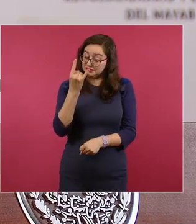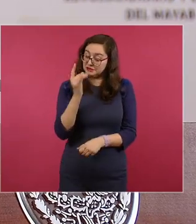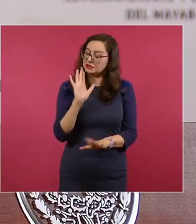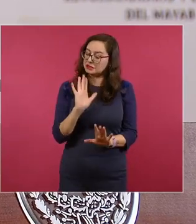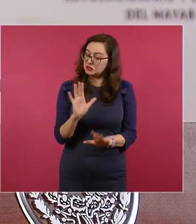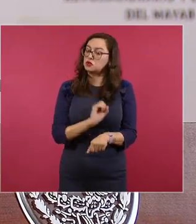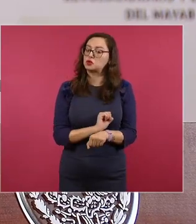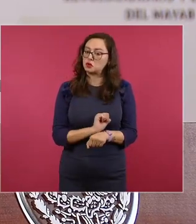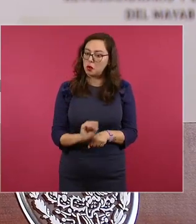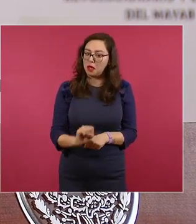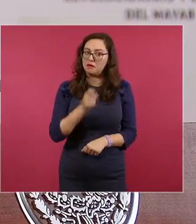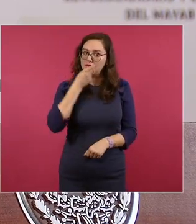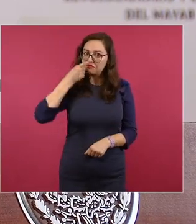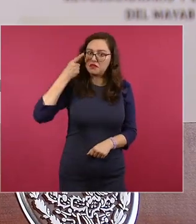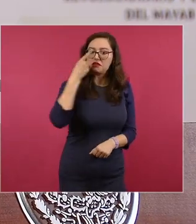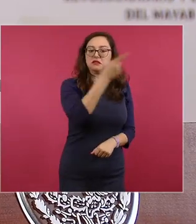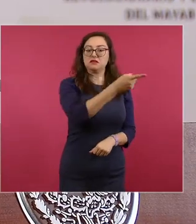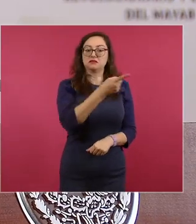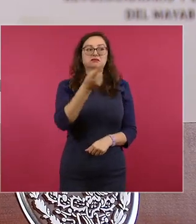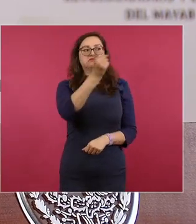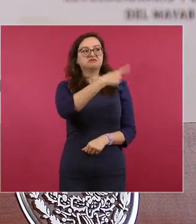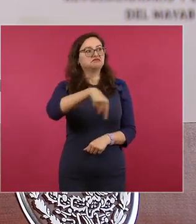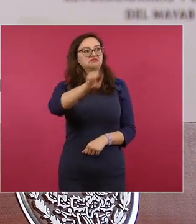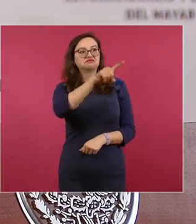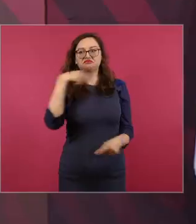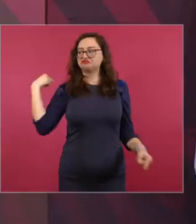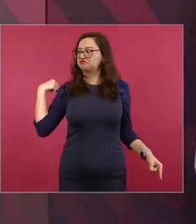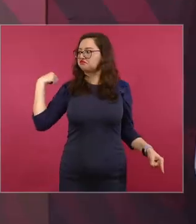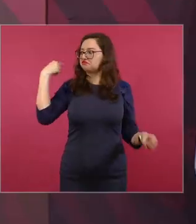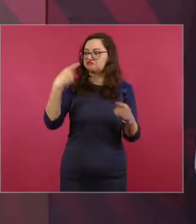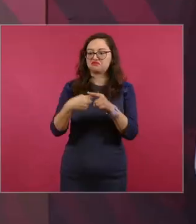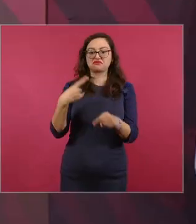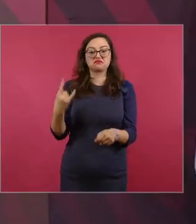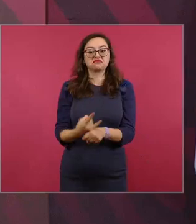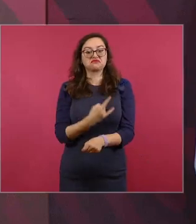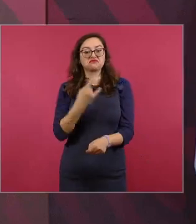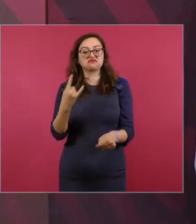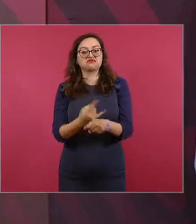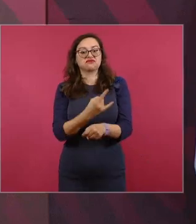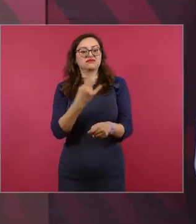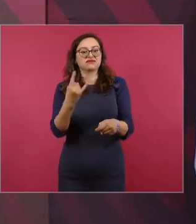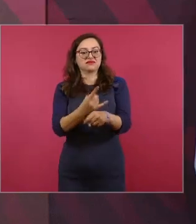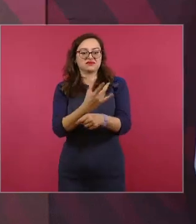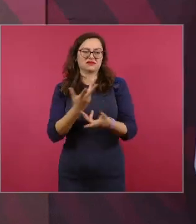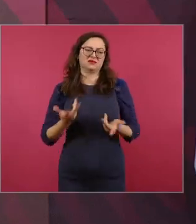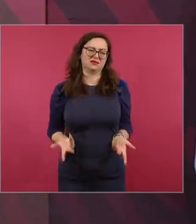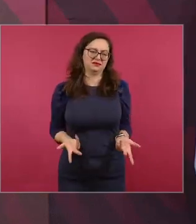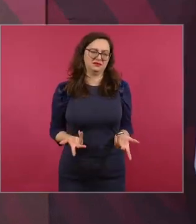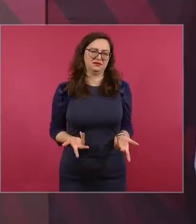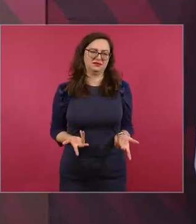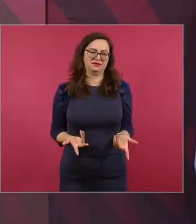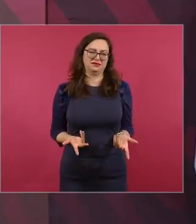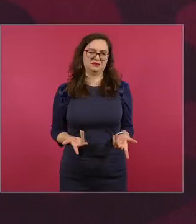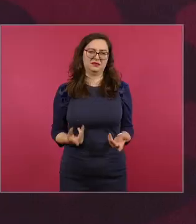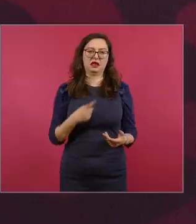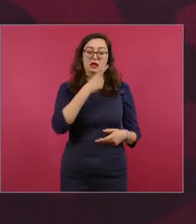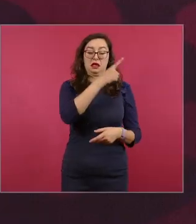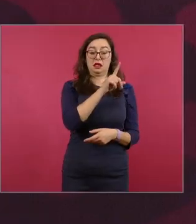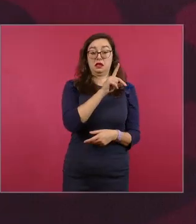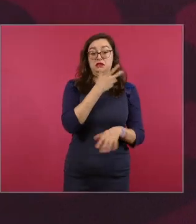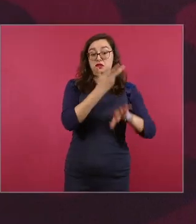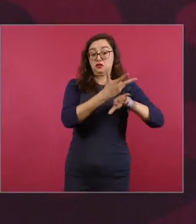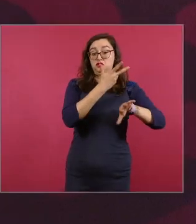en el combate al narcotráfico, cuando existía la cooperación, entre comillas,